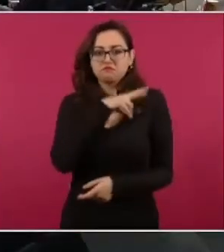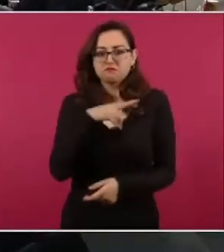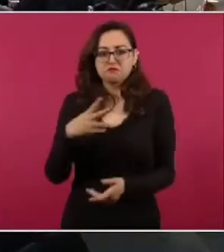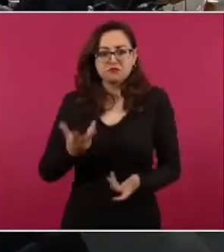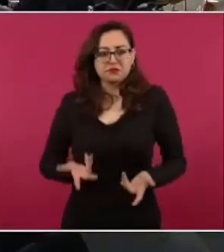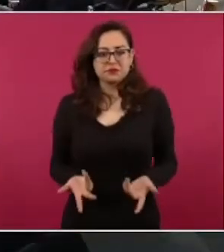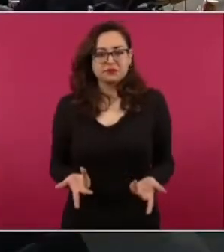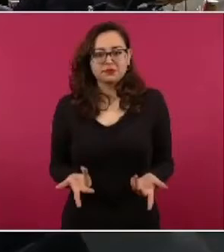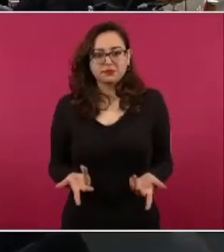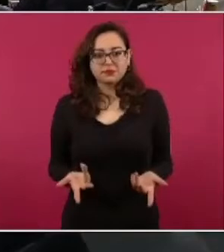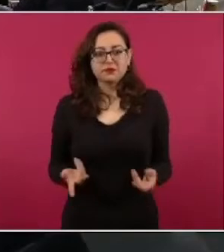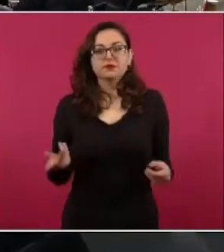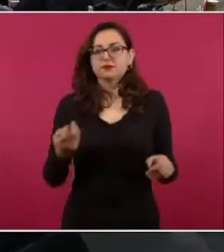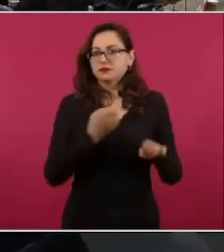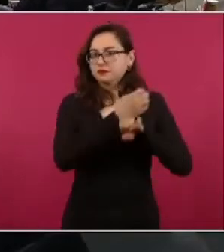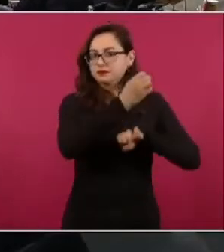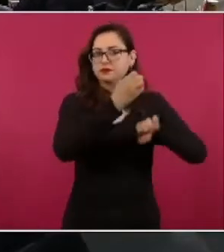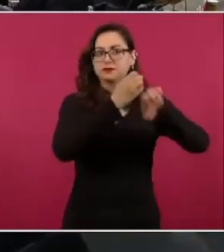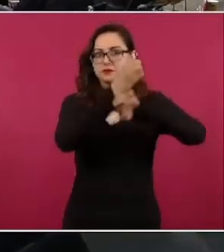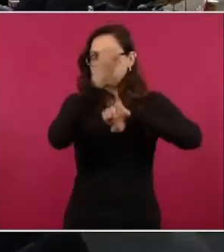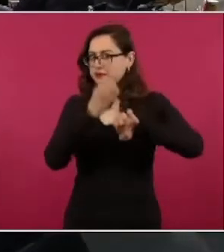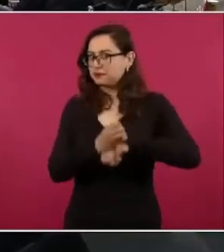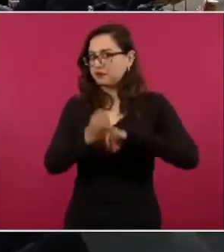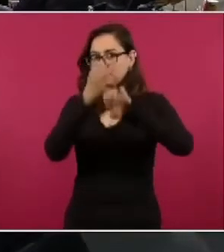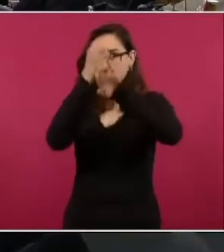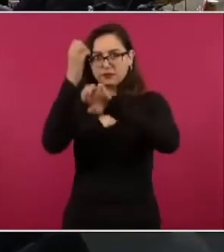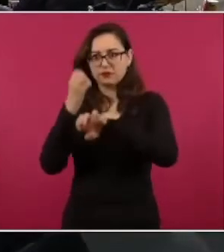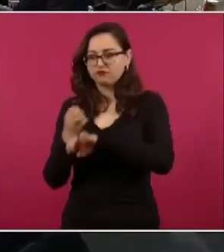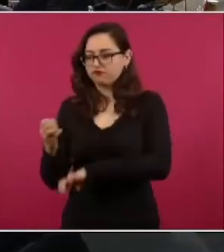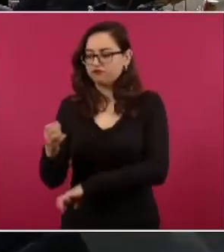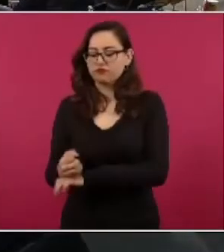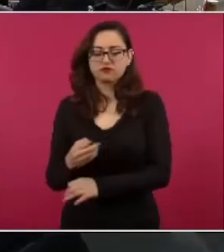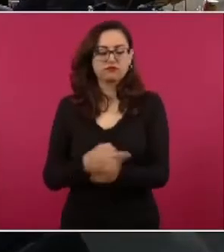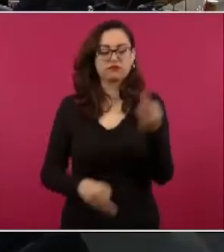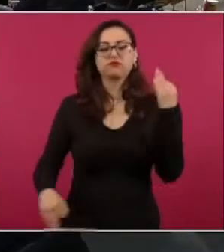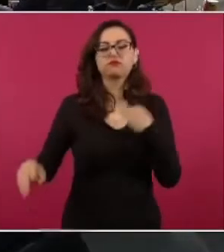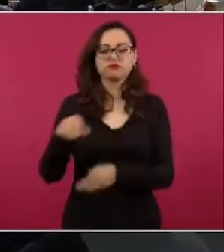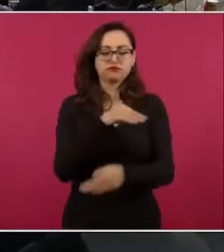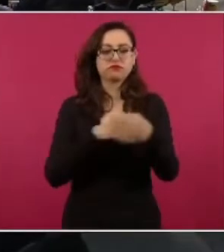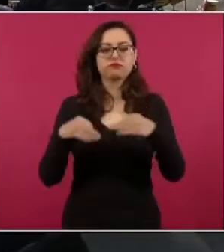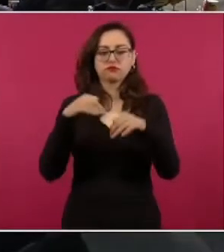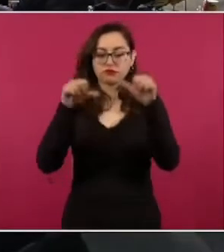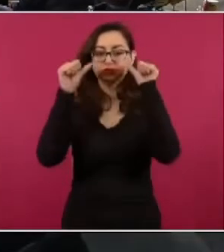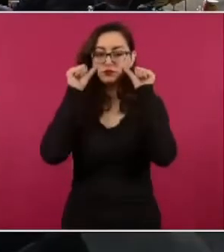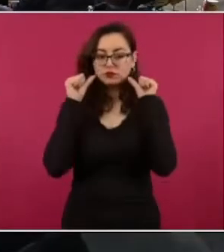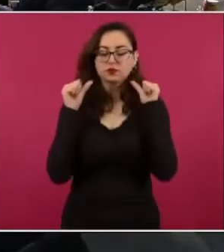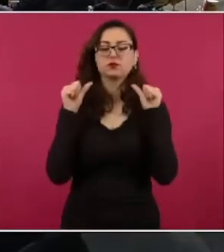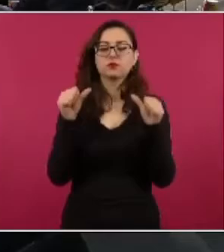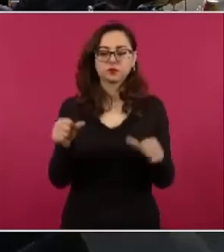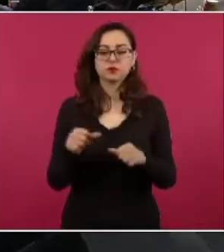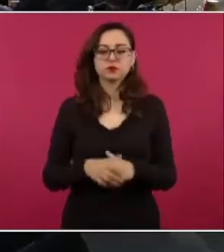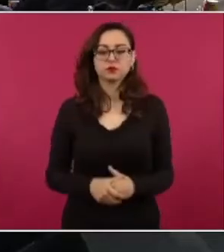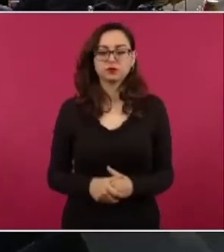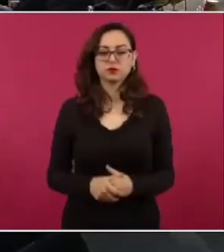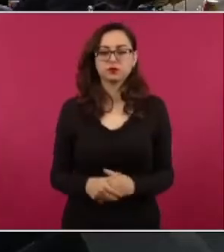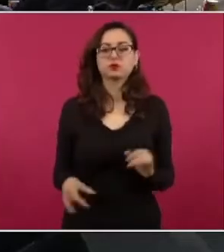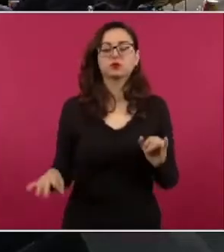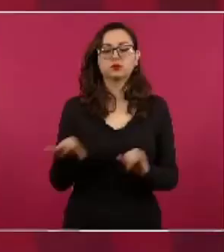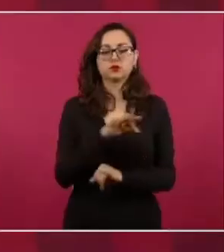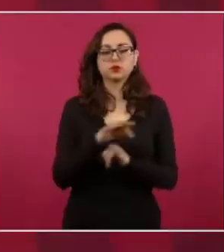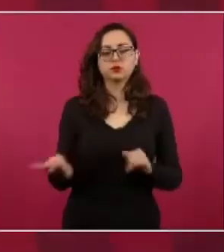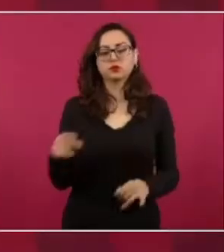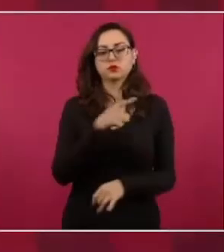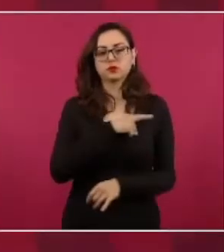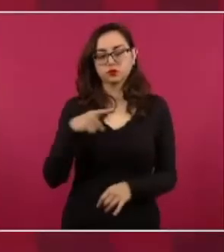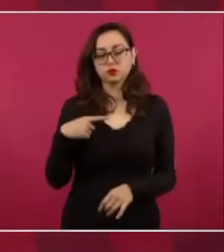y en todos los estados se oyeron bien cuando hay una necesidad de ello. Y termino señalando que en